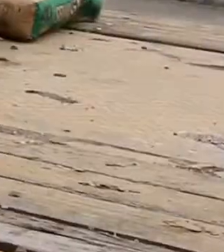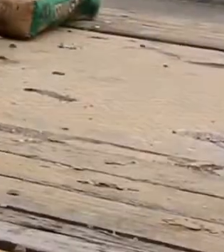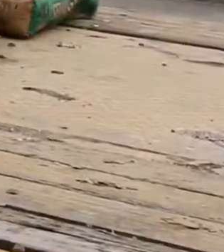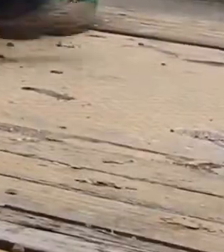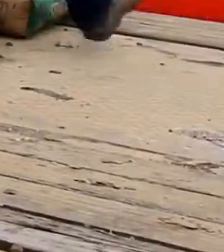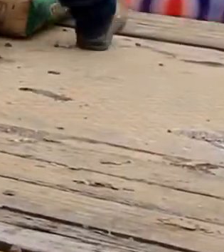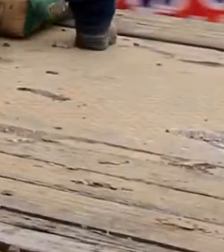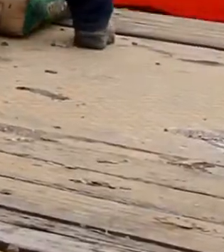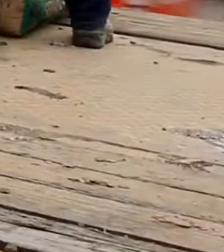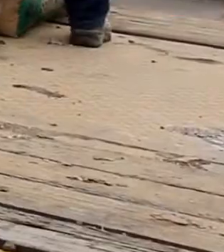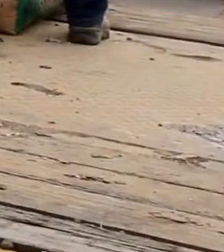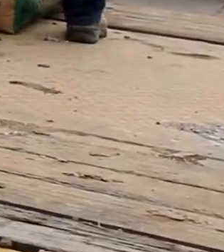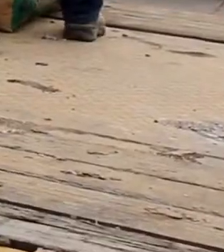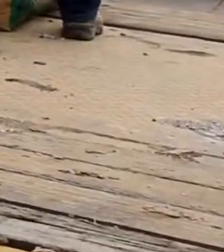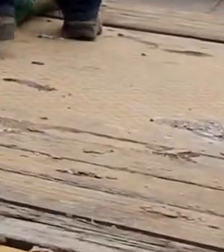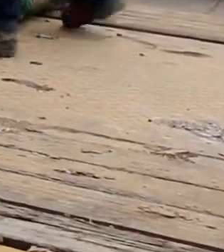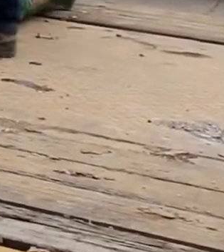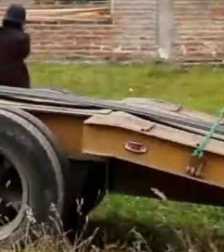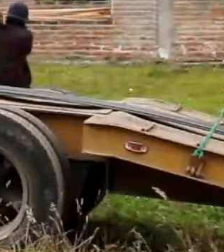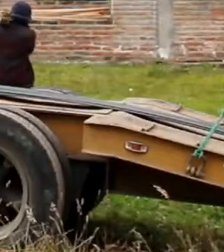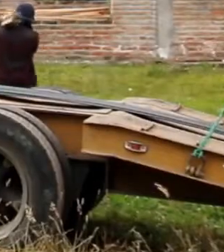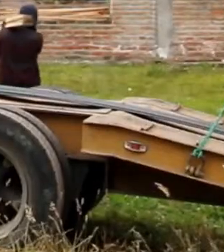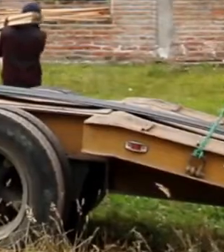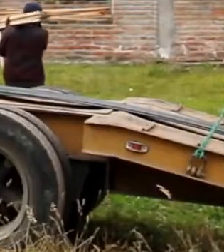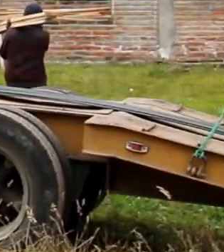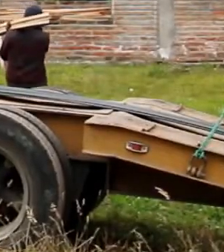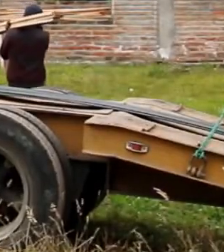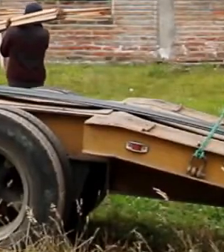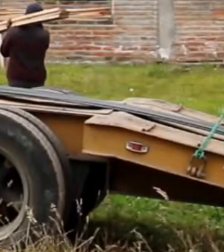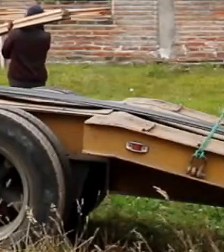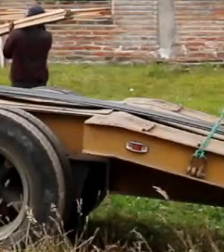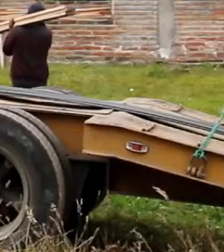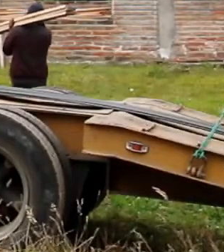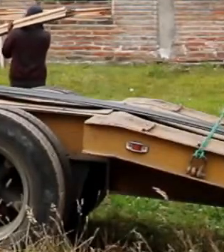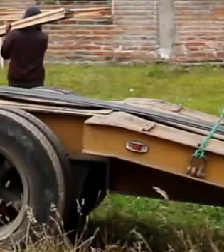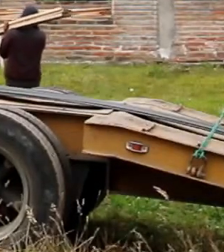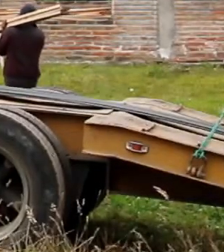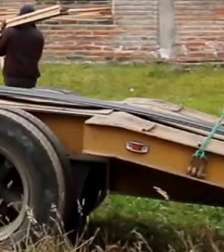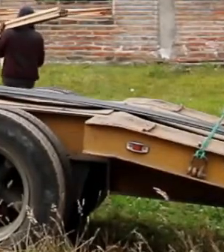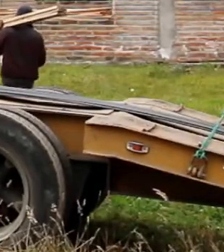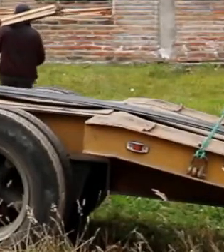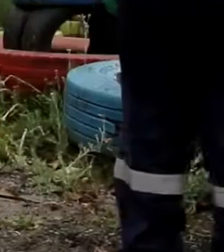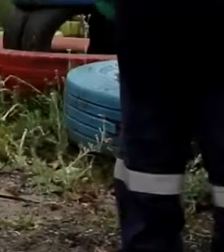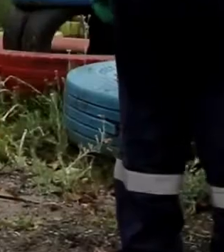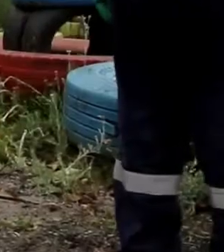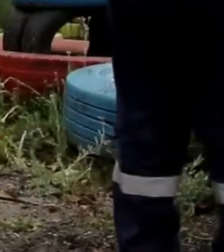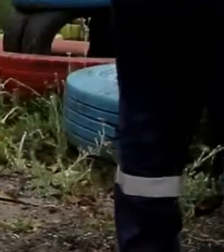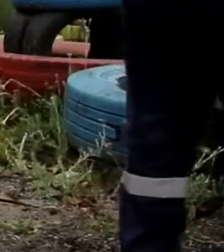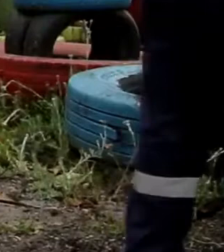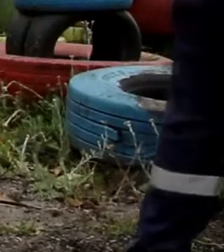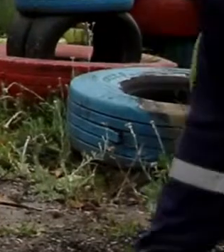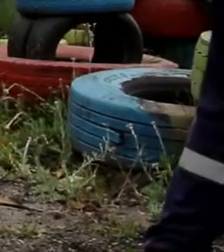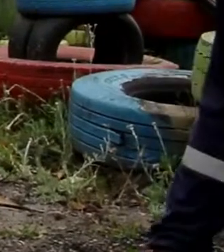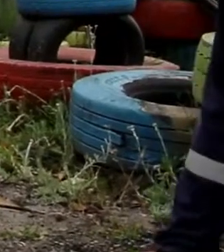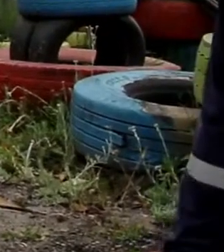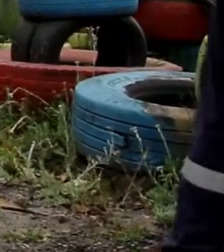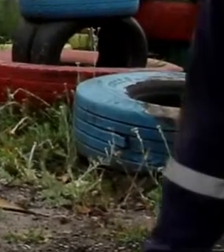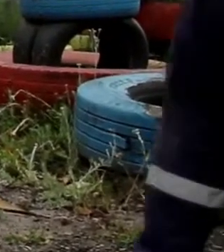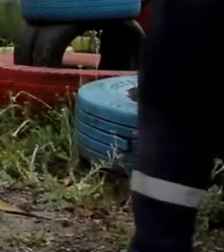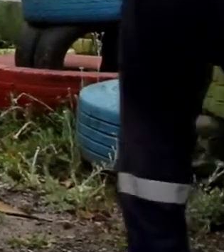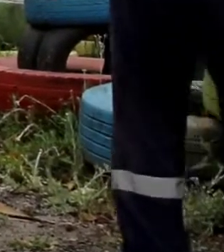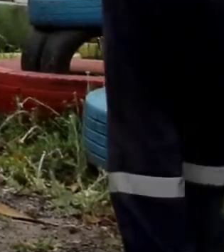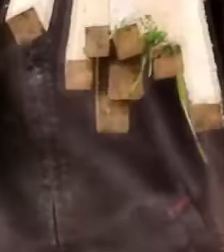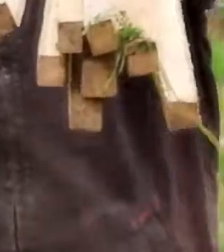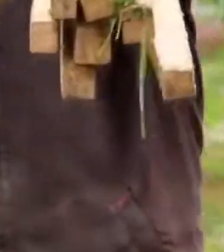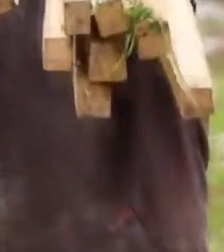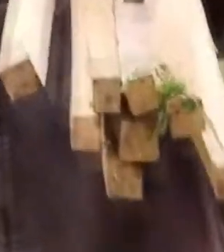gestión ambiental, Shinayata, obras públicas, Ucumanda y Anapajun. Kichinchipi, San Antonio de Cambugán, Ayuyactapi, Ayuyactapa,